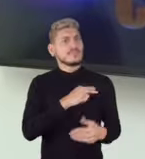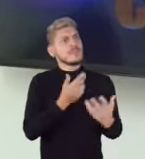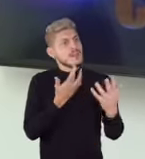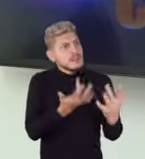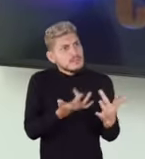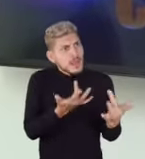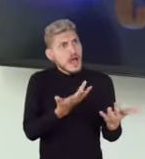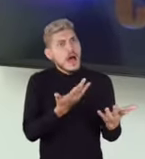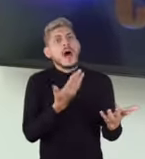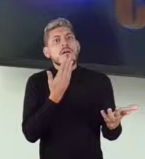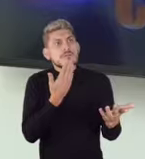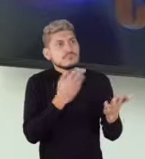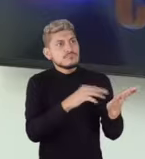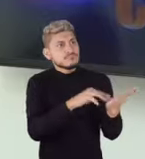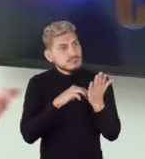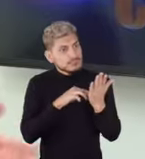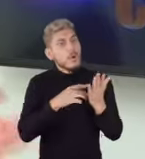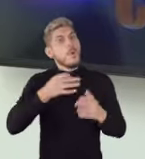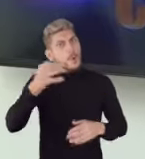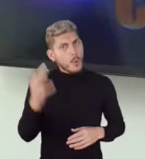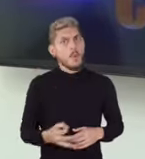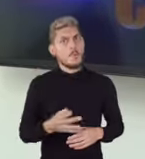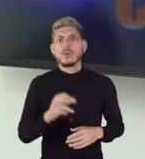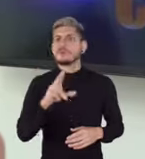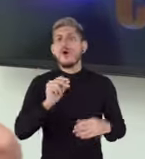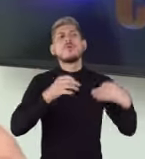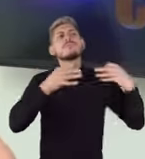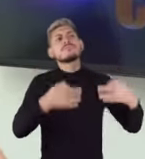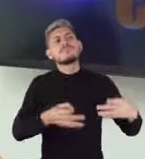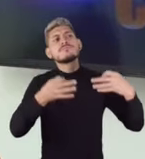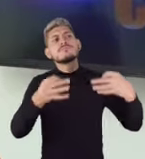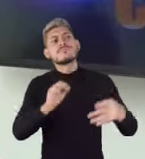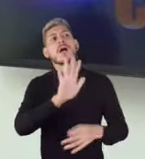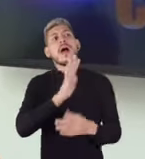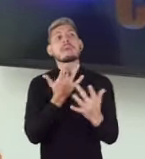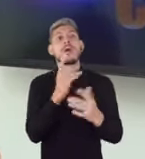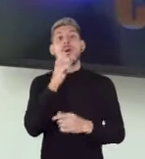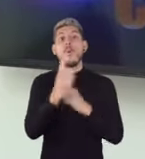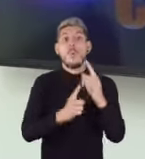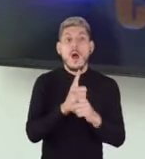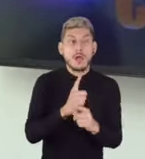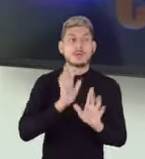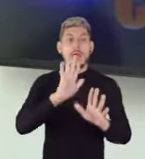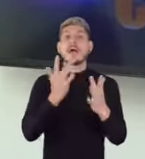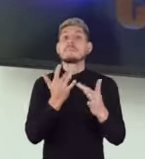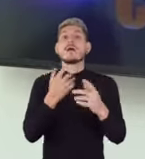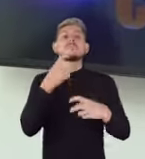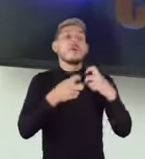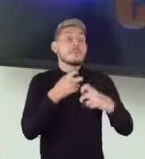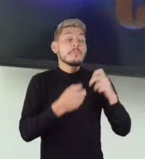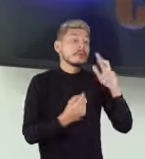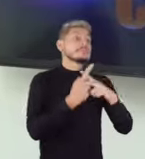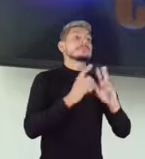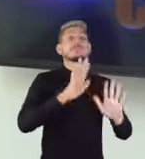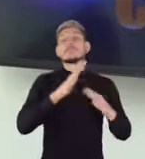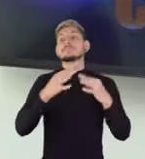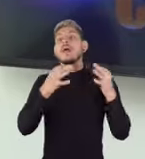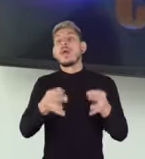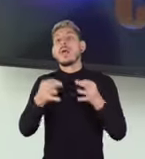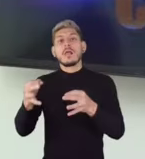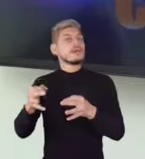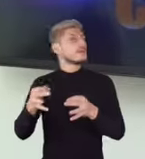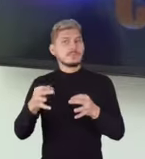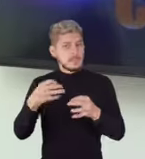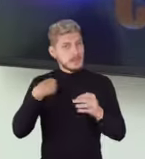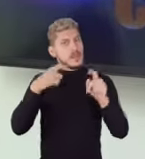de ruta que nos presenten, que se cumpla, y no nos sigan aplazando diciendo que bueno, esperemos un año más, que pasó algún problema. No, queremos que la hoja de